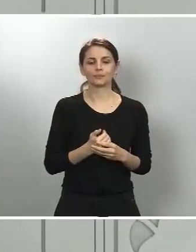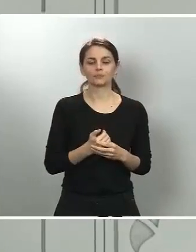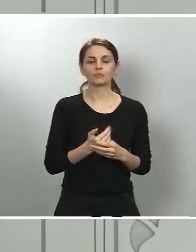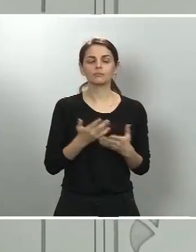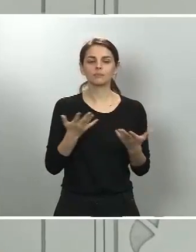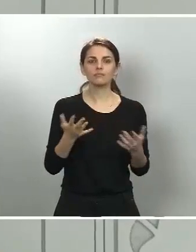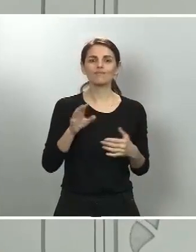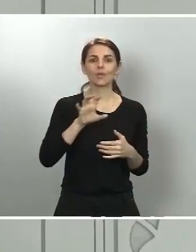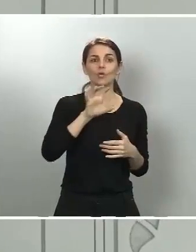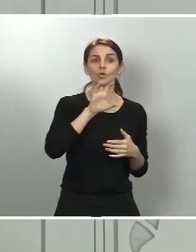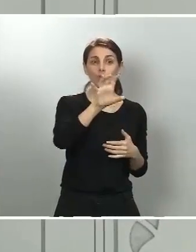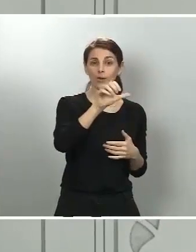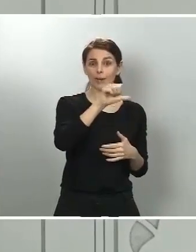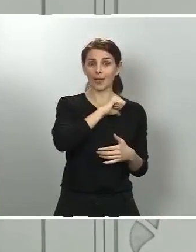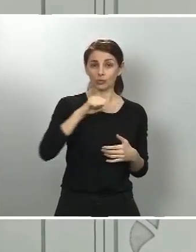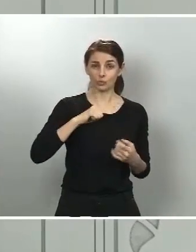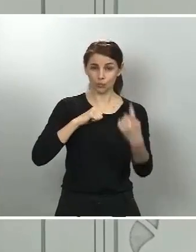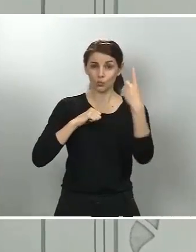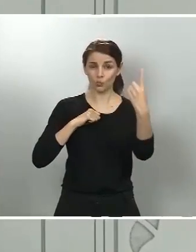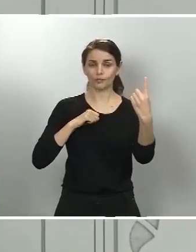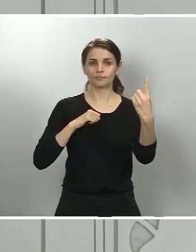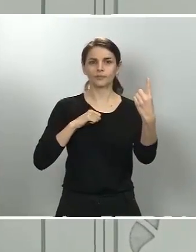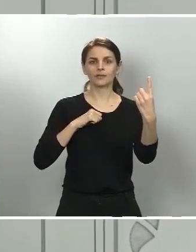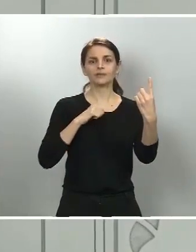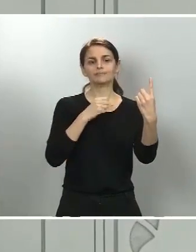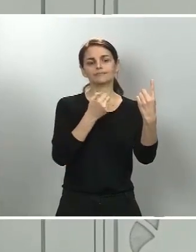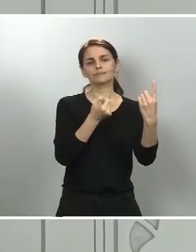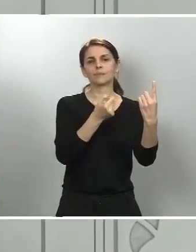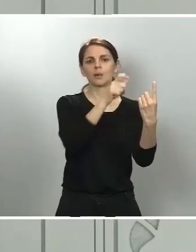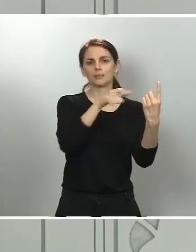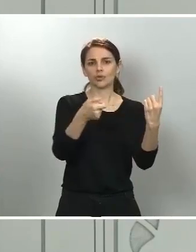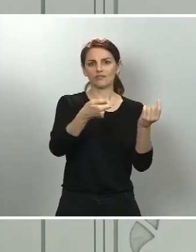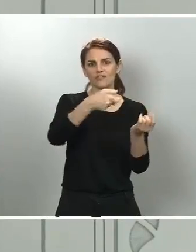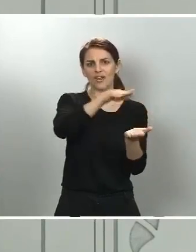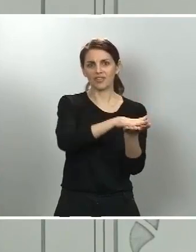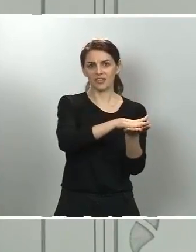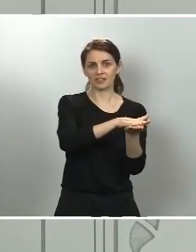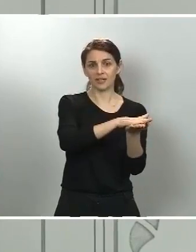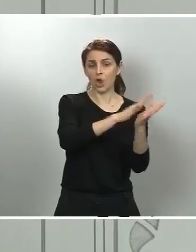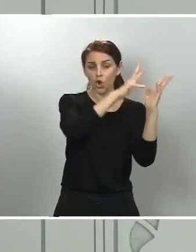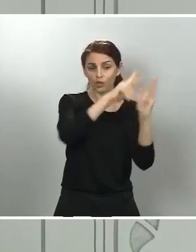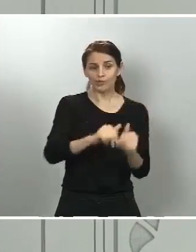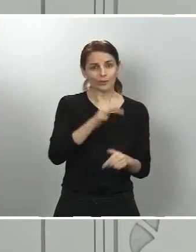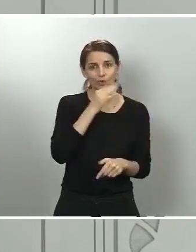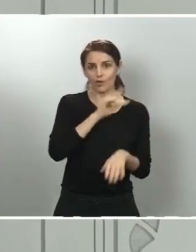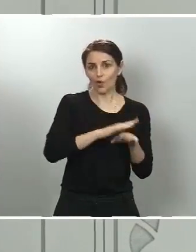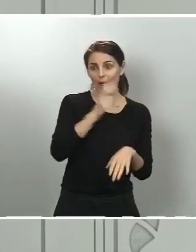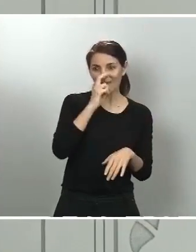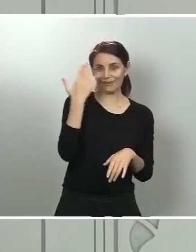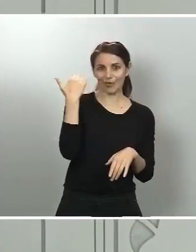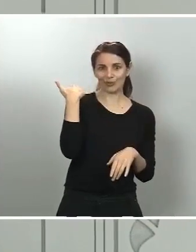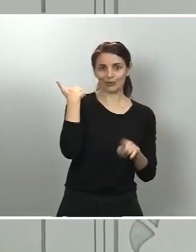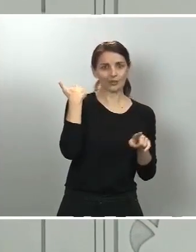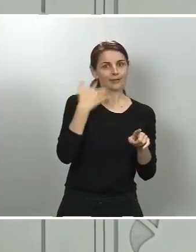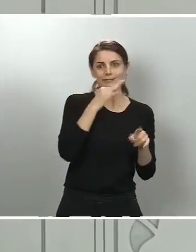autónoma que ha notificado casos fallecidos antiguos que no estaban contabilizados eso hace que haya una pequeña